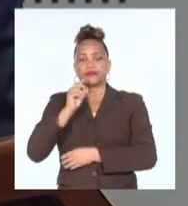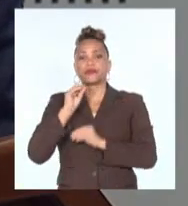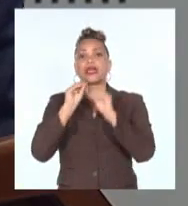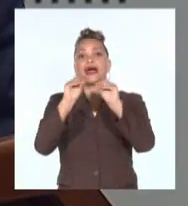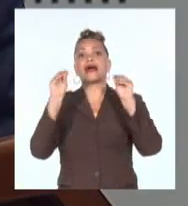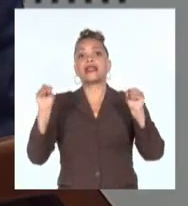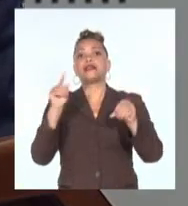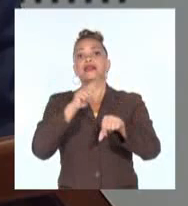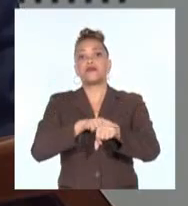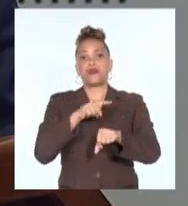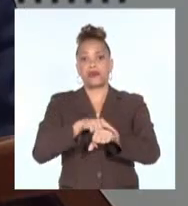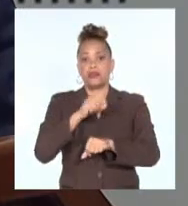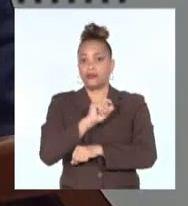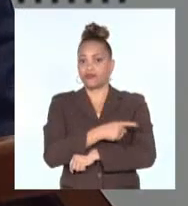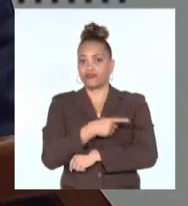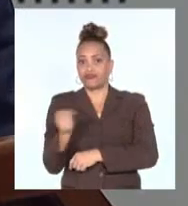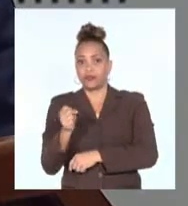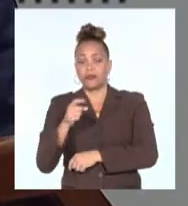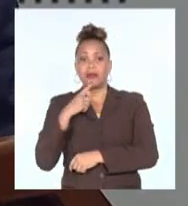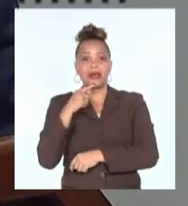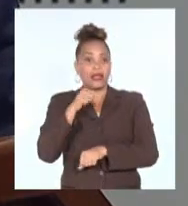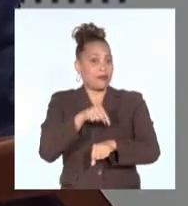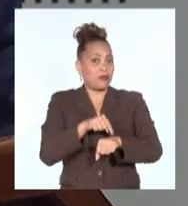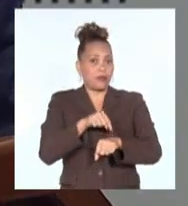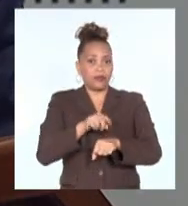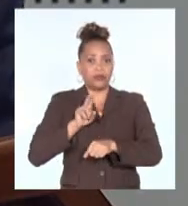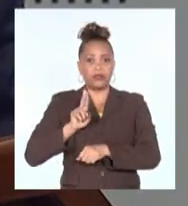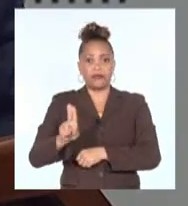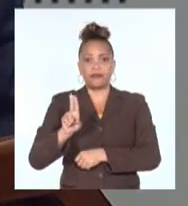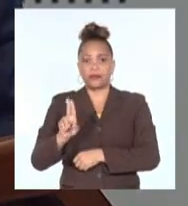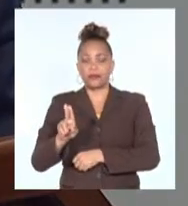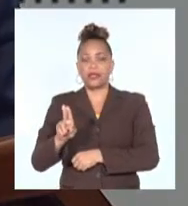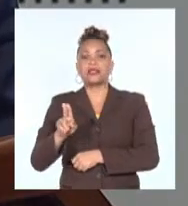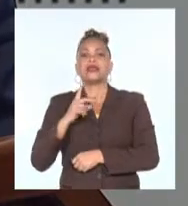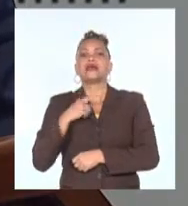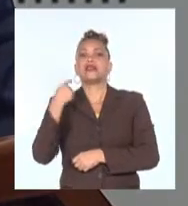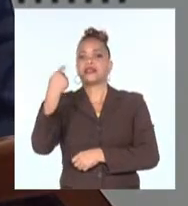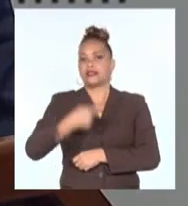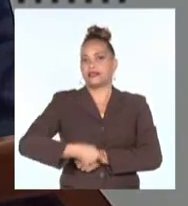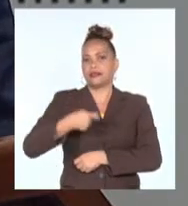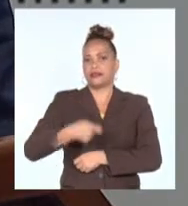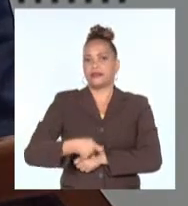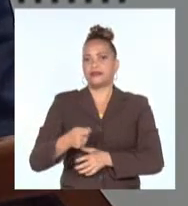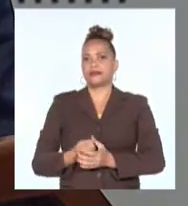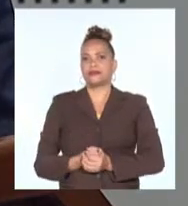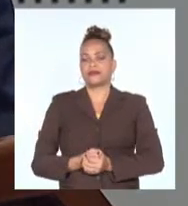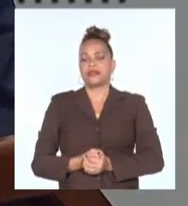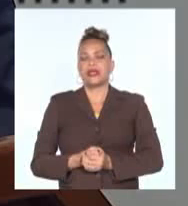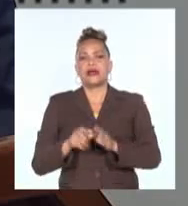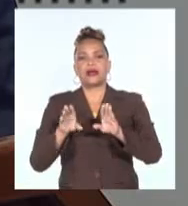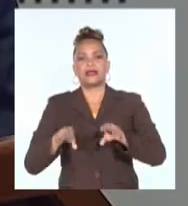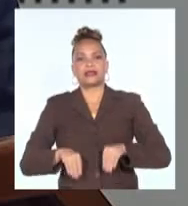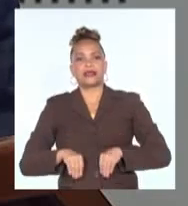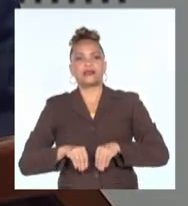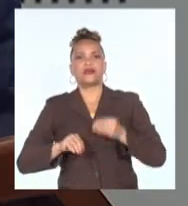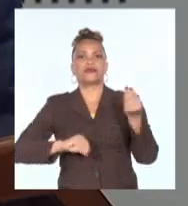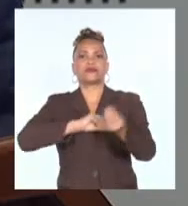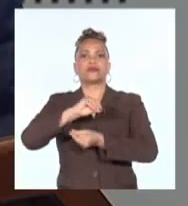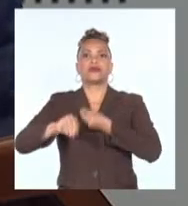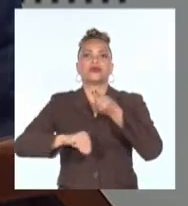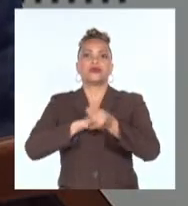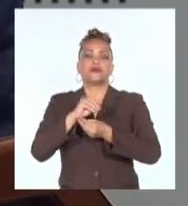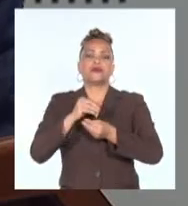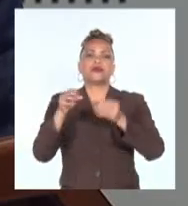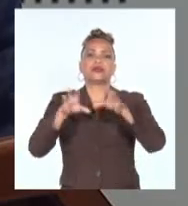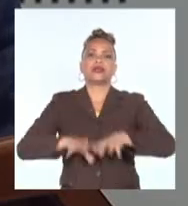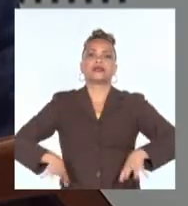tiempo real para una toma de decisiones eficaz e informada, para mejorar la adaptación y la resiliencia ante las amenazas